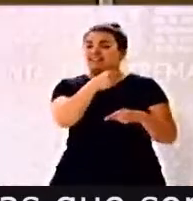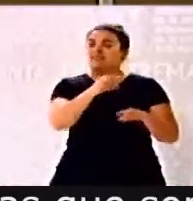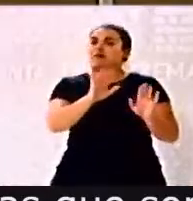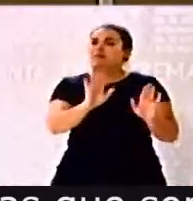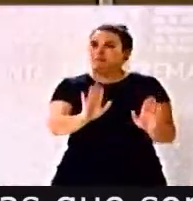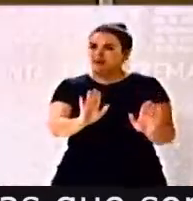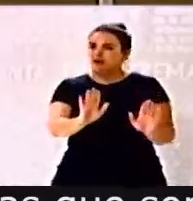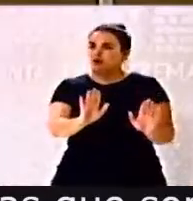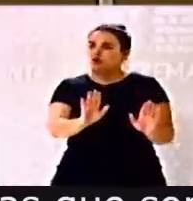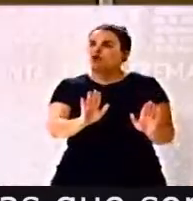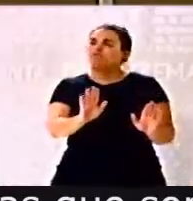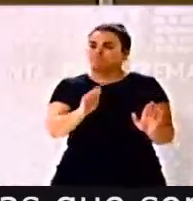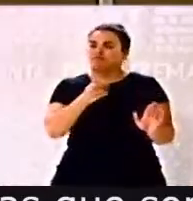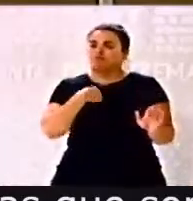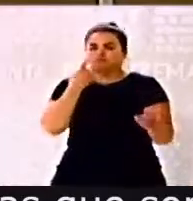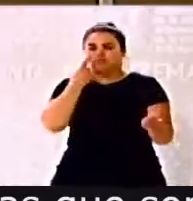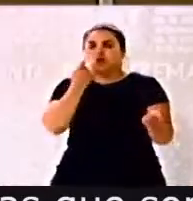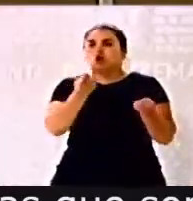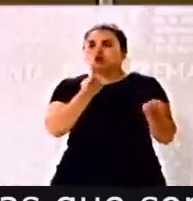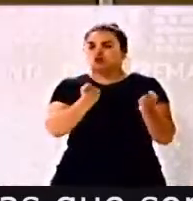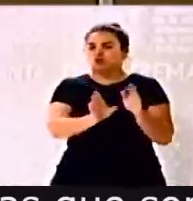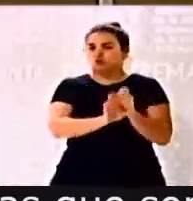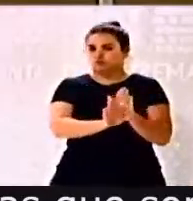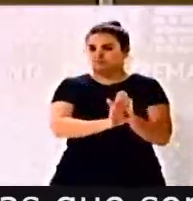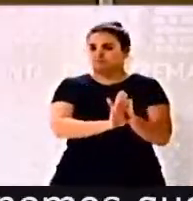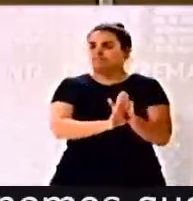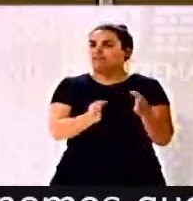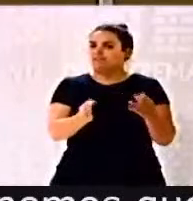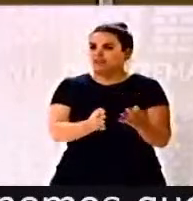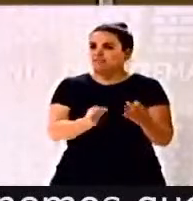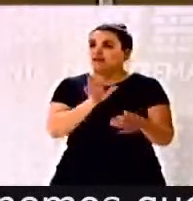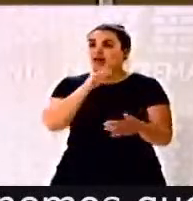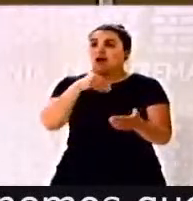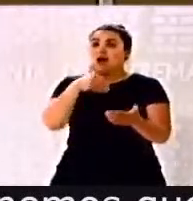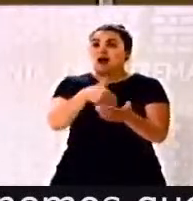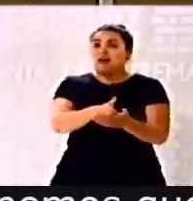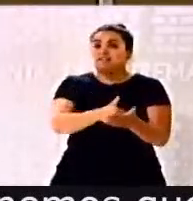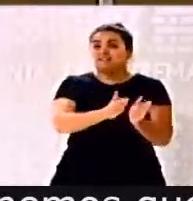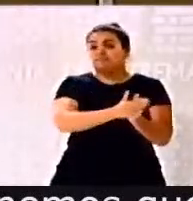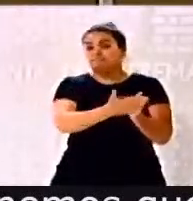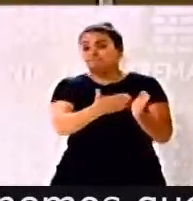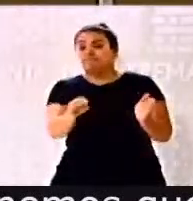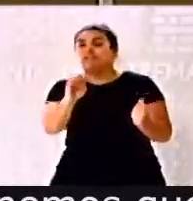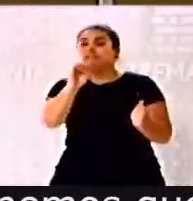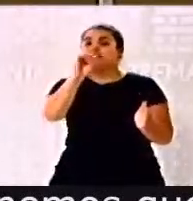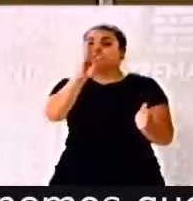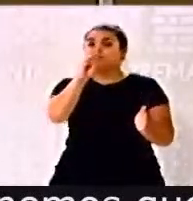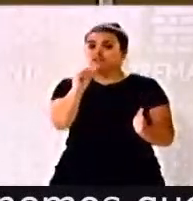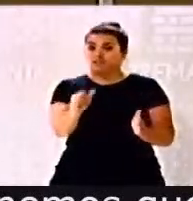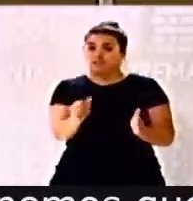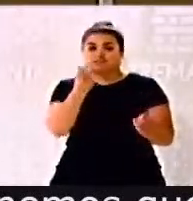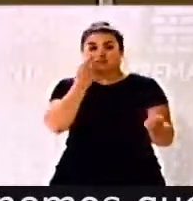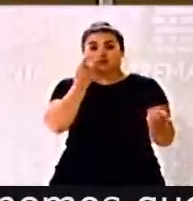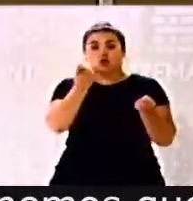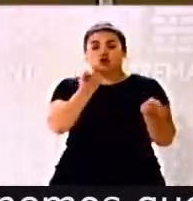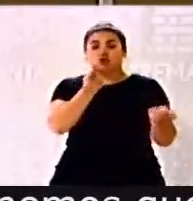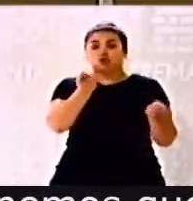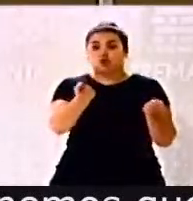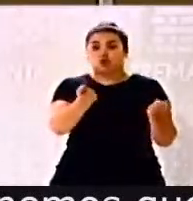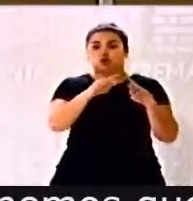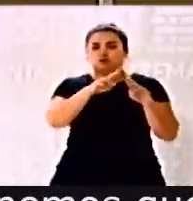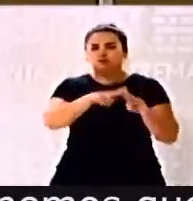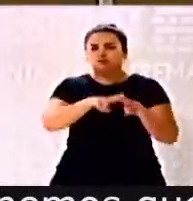siendo PCR negativas tenemos que seguirlas manteniendo hasta que cumplan un periodo de 14 días en vigilancia